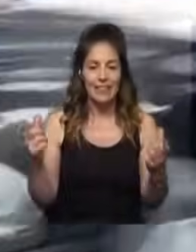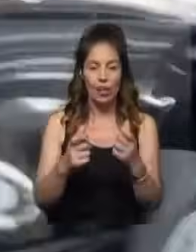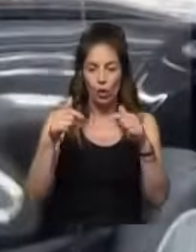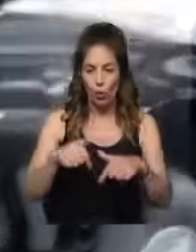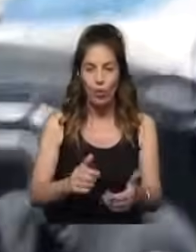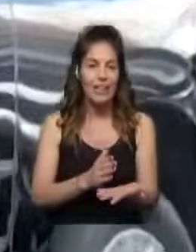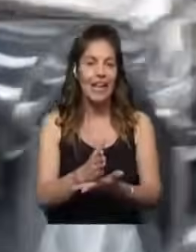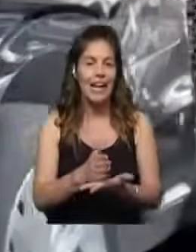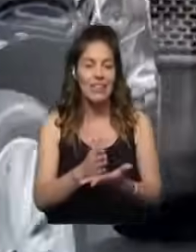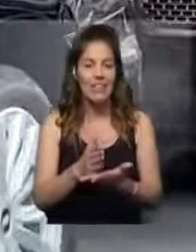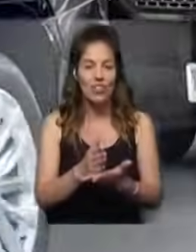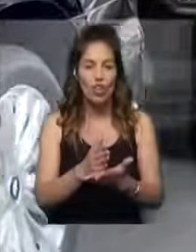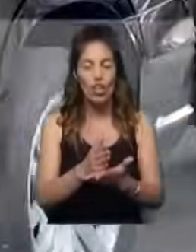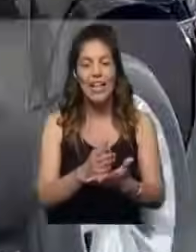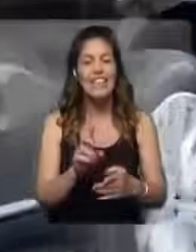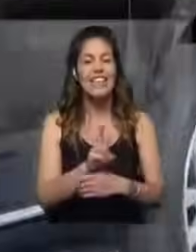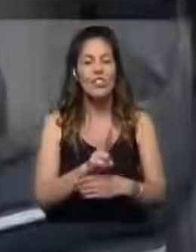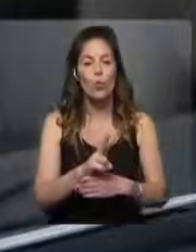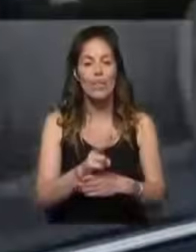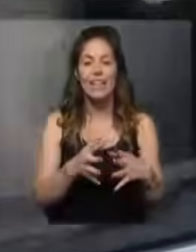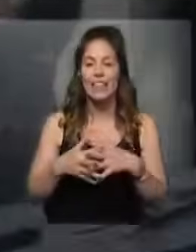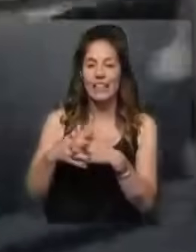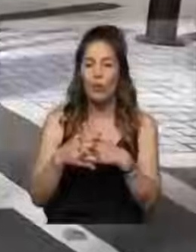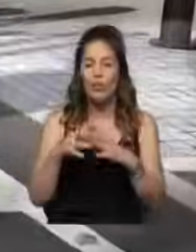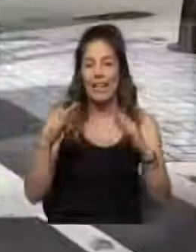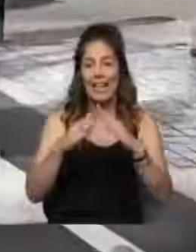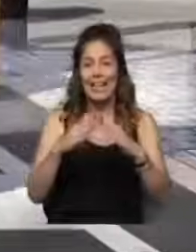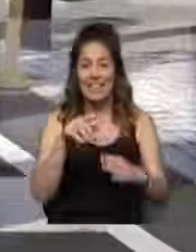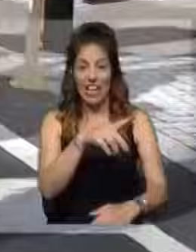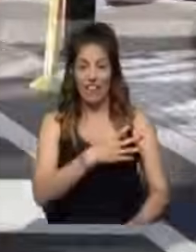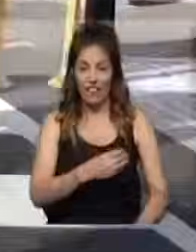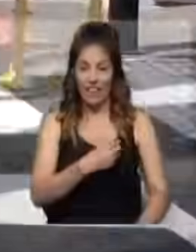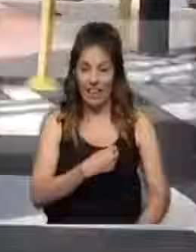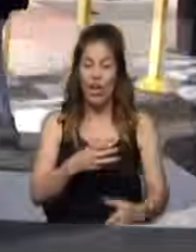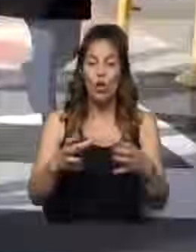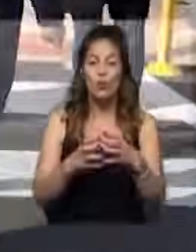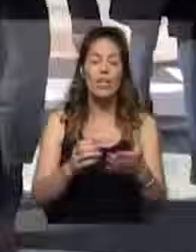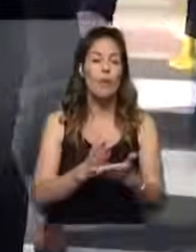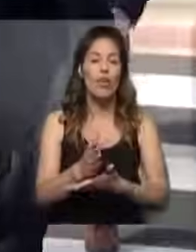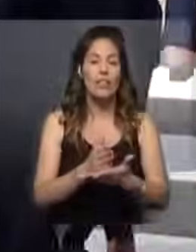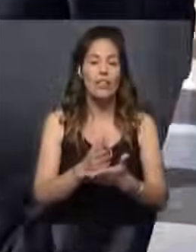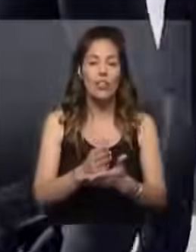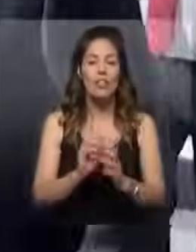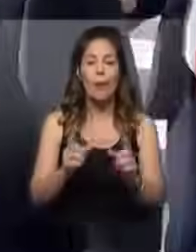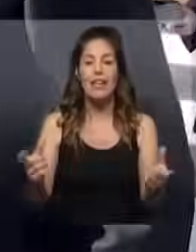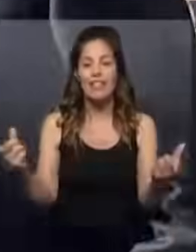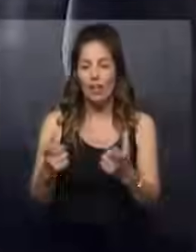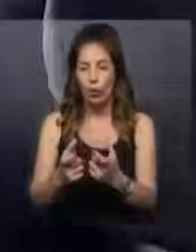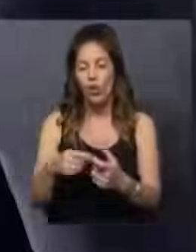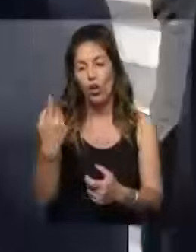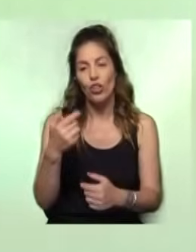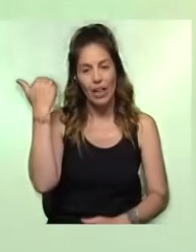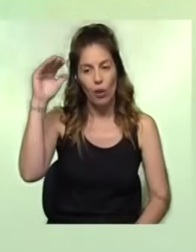seguridad Nacional de Estados Unidos sh sulivan en la casa blanca mientras su equipo de asesores hace lo propio junto a otras autoridades